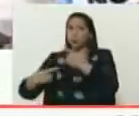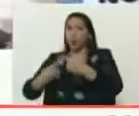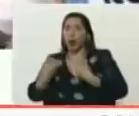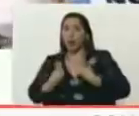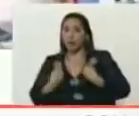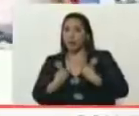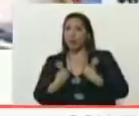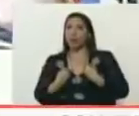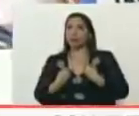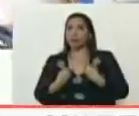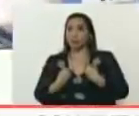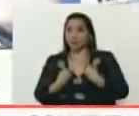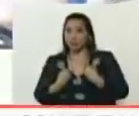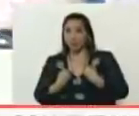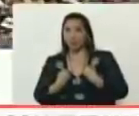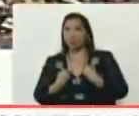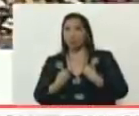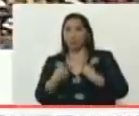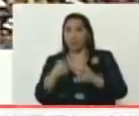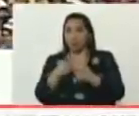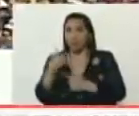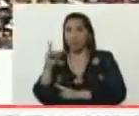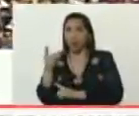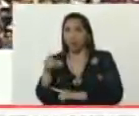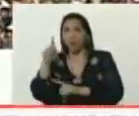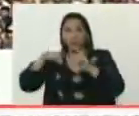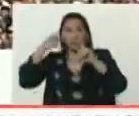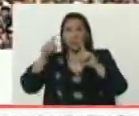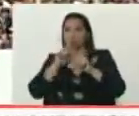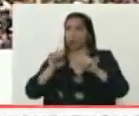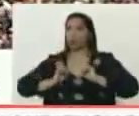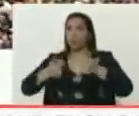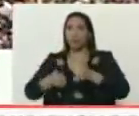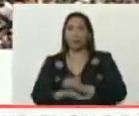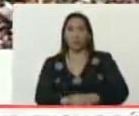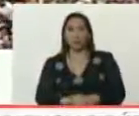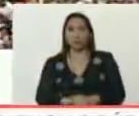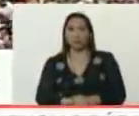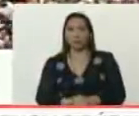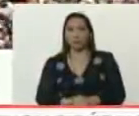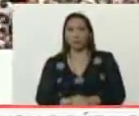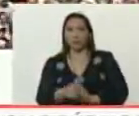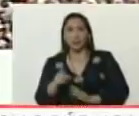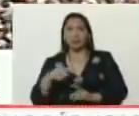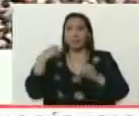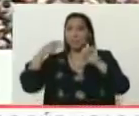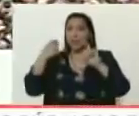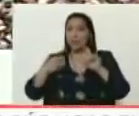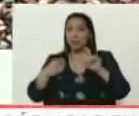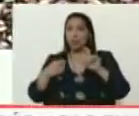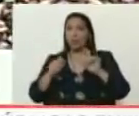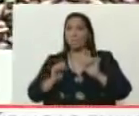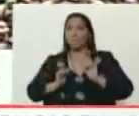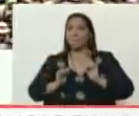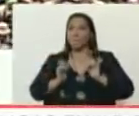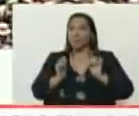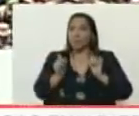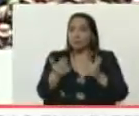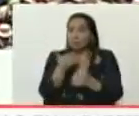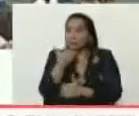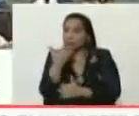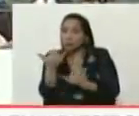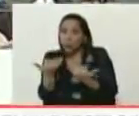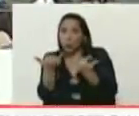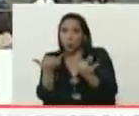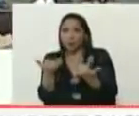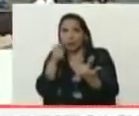En Bolivia se van a arrepentir toda la vida. Esa película no ha empezado. Esa película está empezando apenas. Con